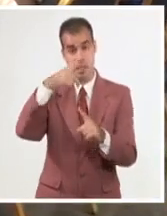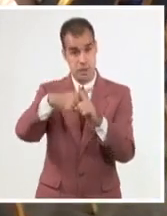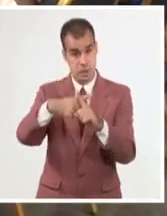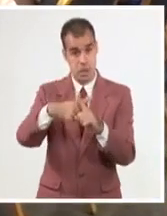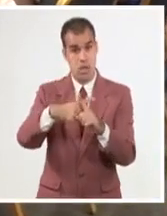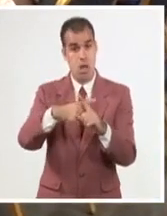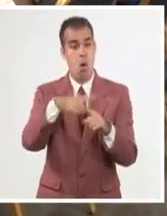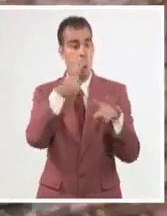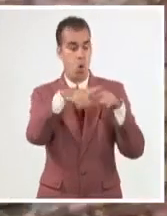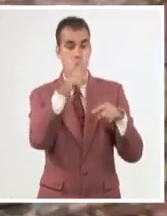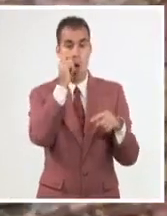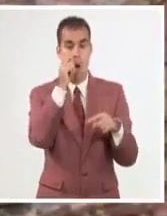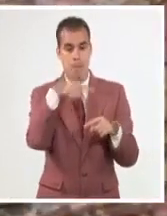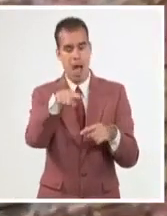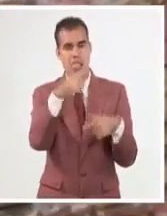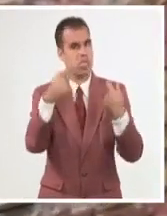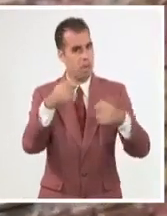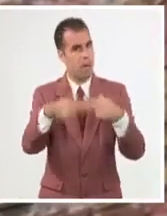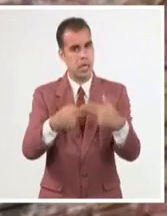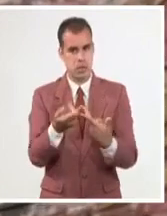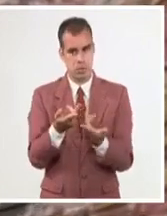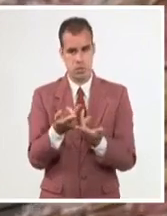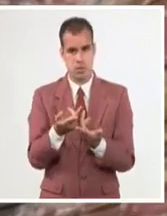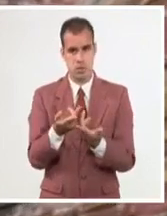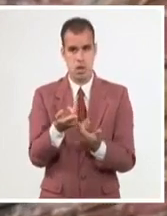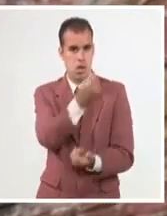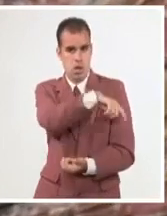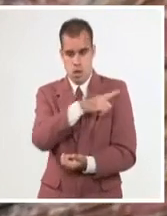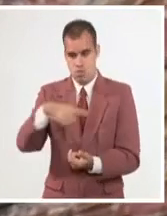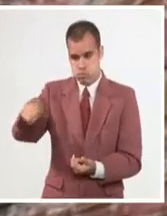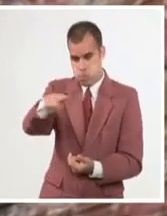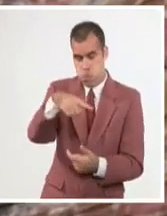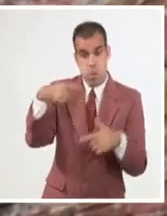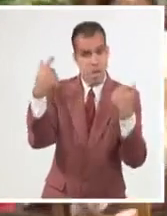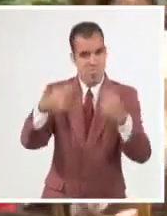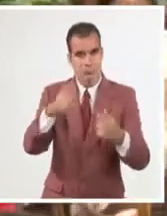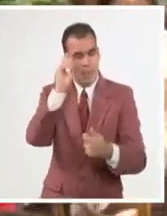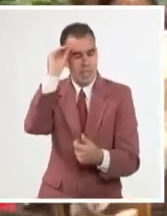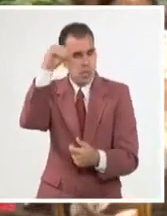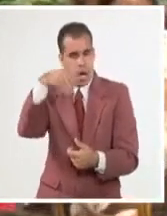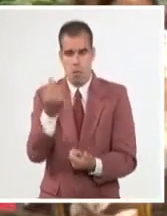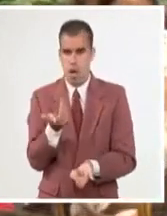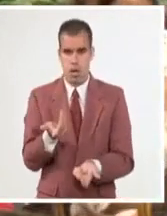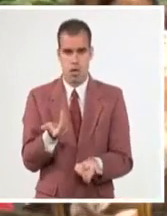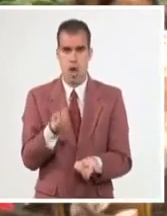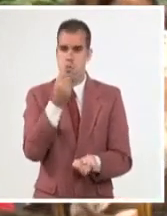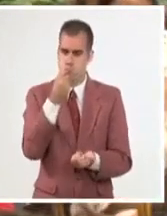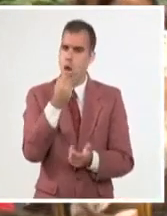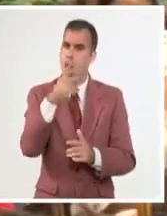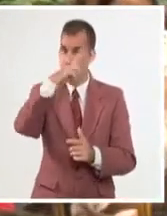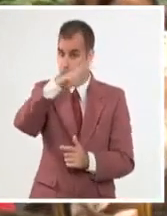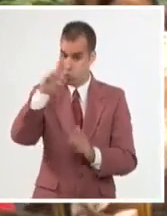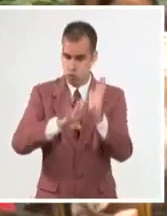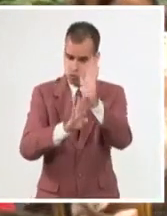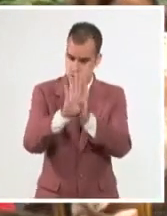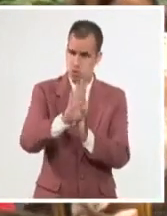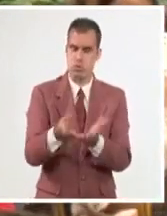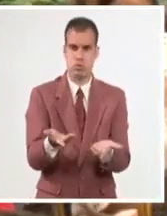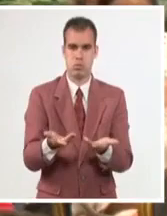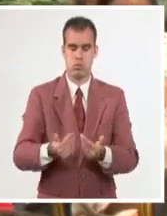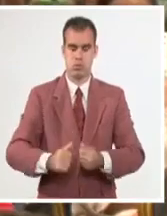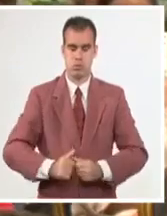pero está hecha para ser asumida por las masas, para que las masas la abracen y puedan hacer la revolución. Y